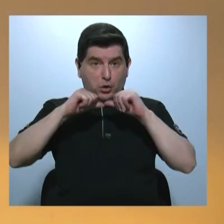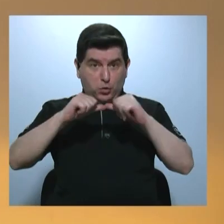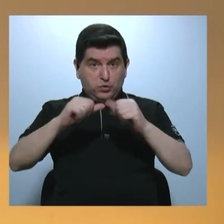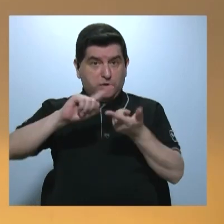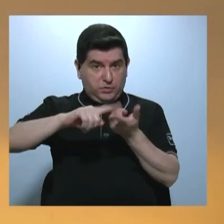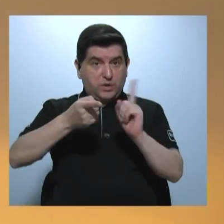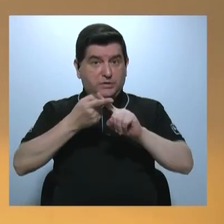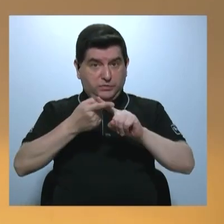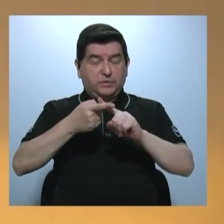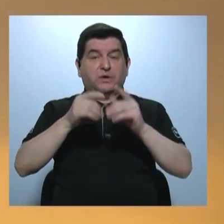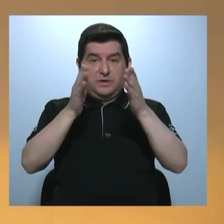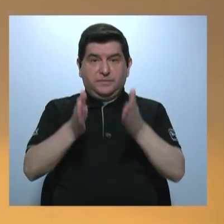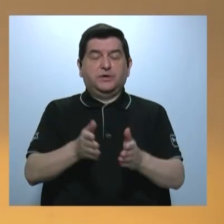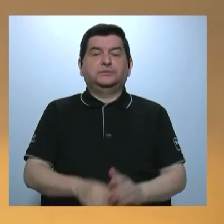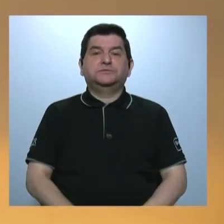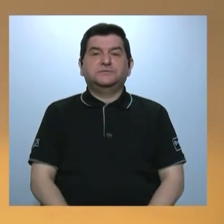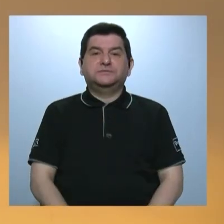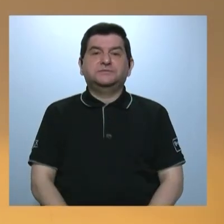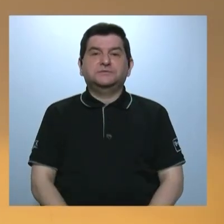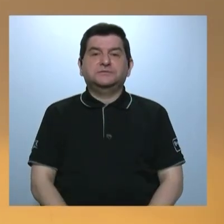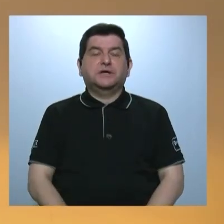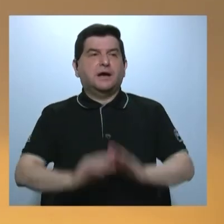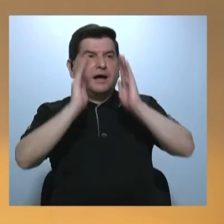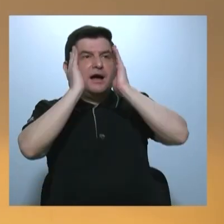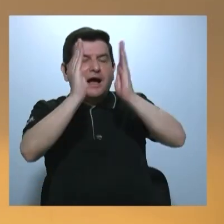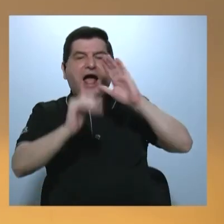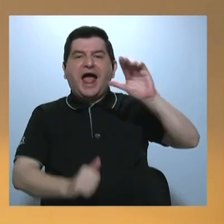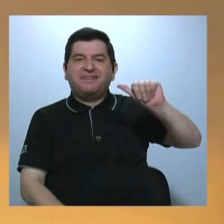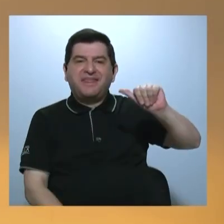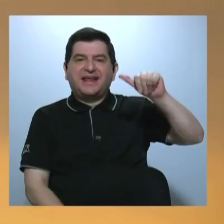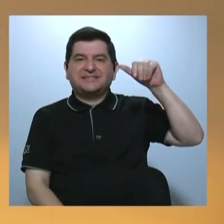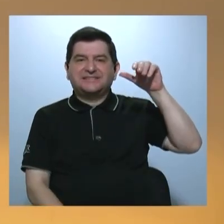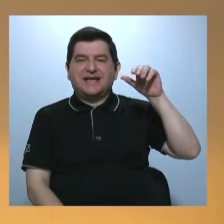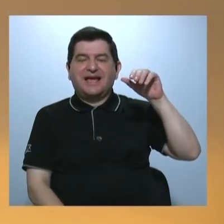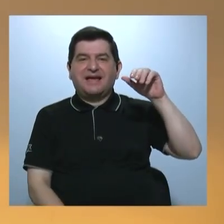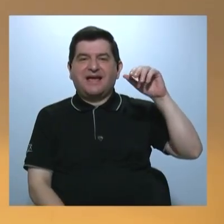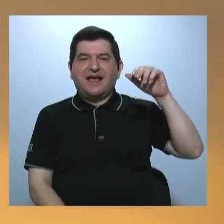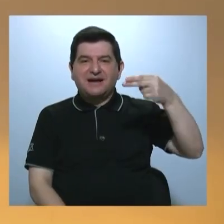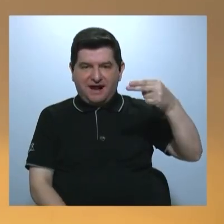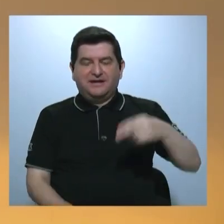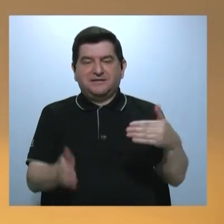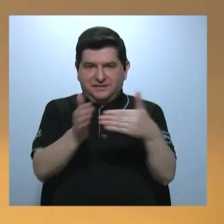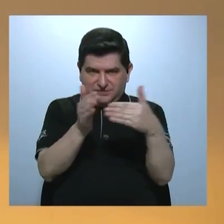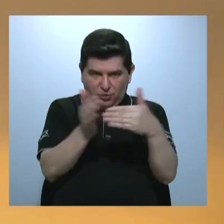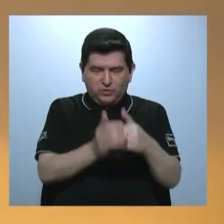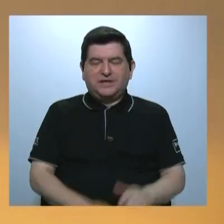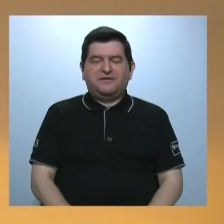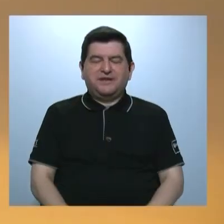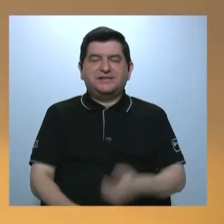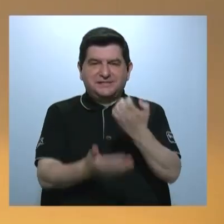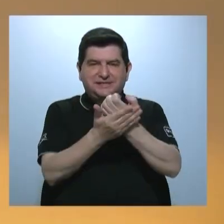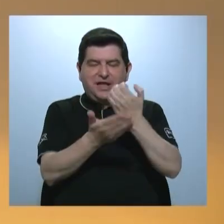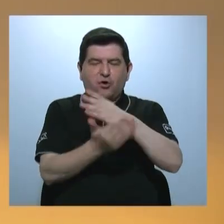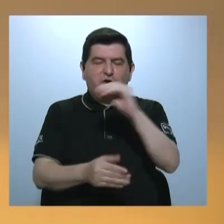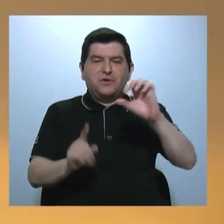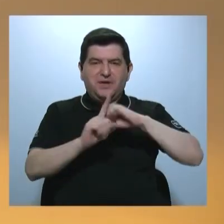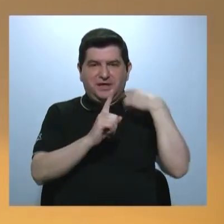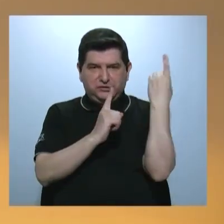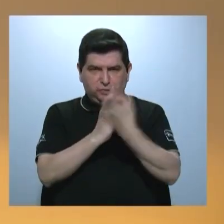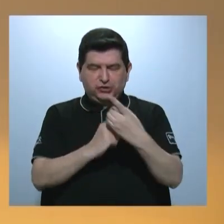Continuamos, amigas, amigos, escuchando a Andrés Fernández, otra vez más en Economía y Sociedad,